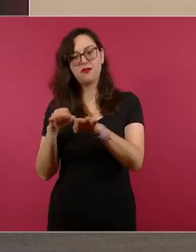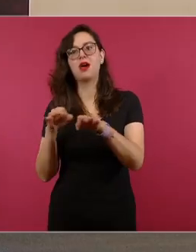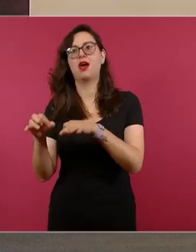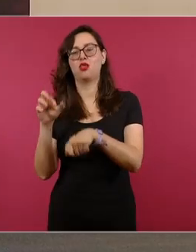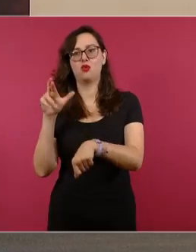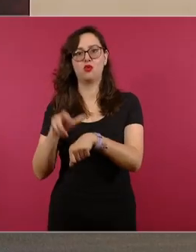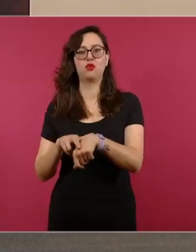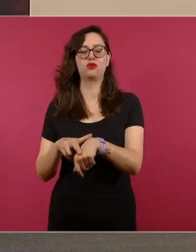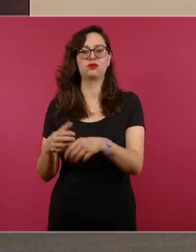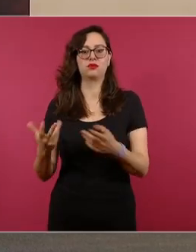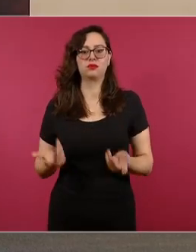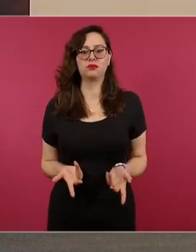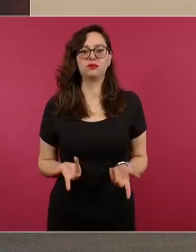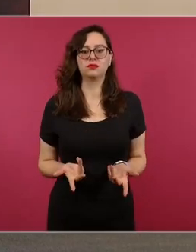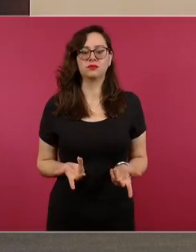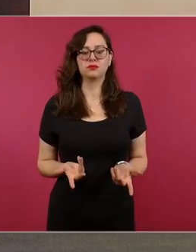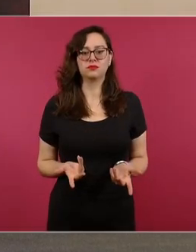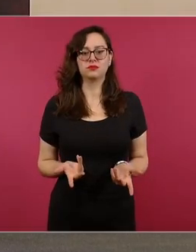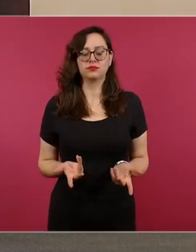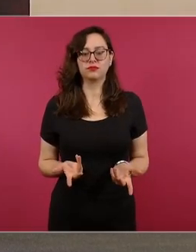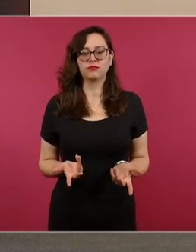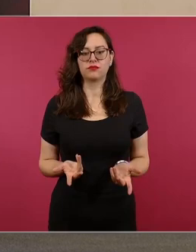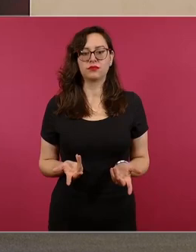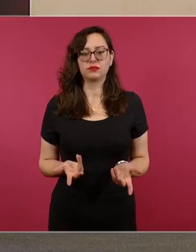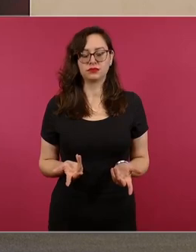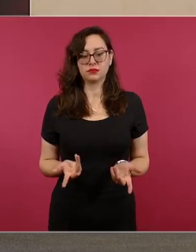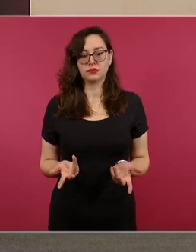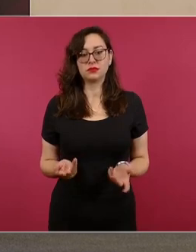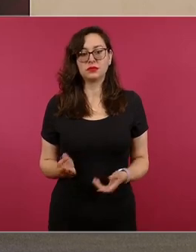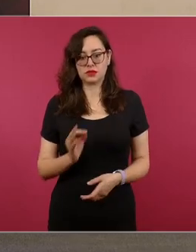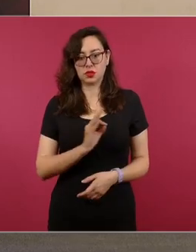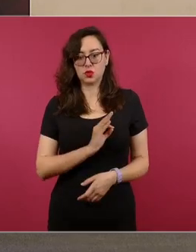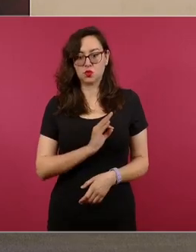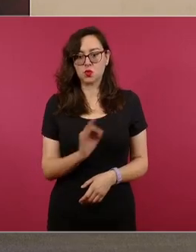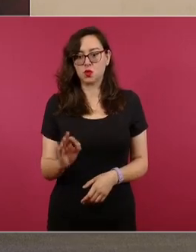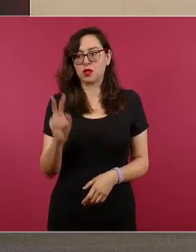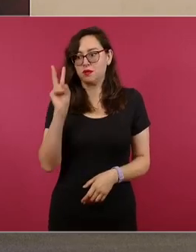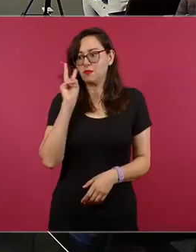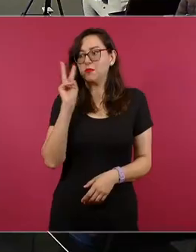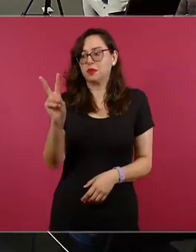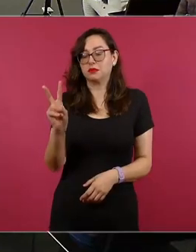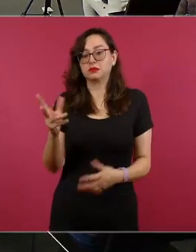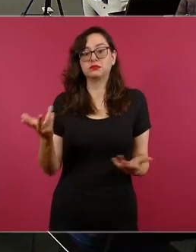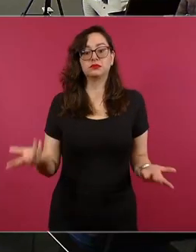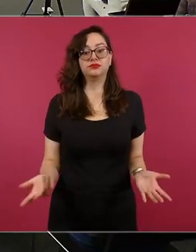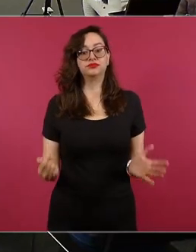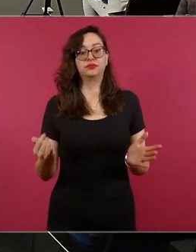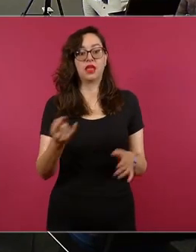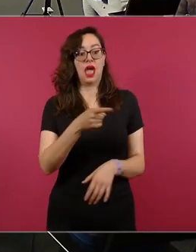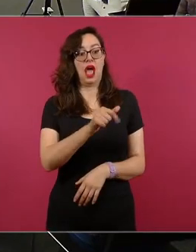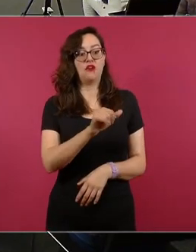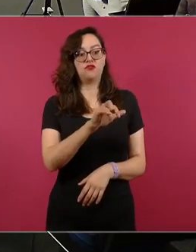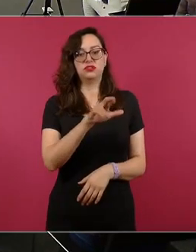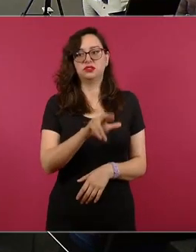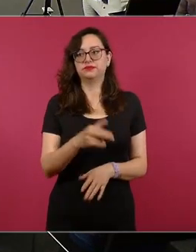Que pues no se quedó ese dinero de los trabajadores en manos